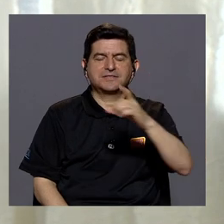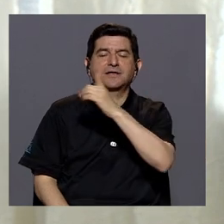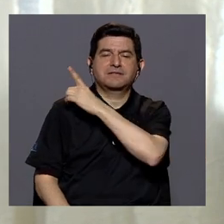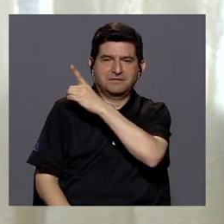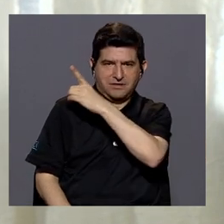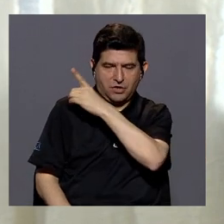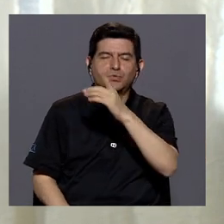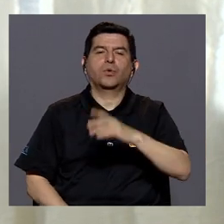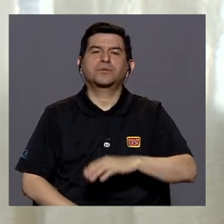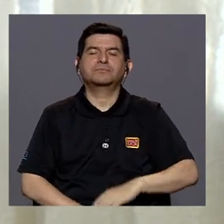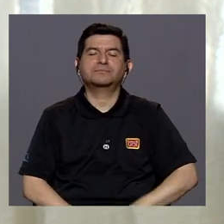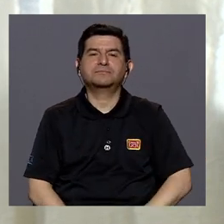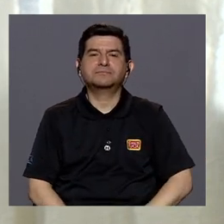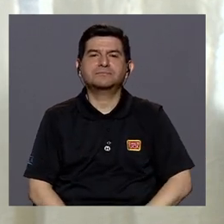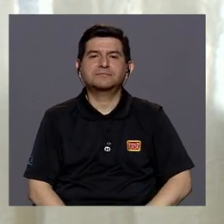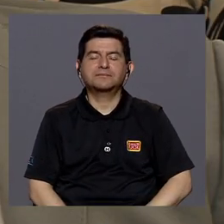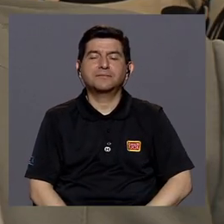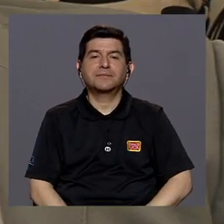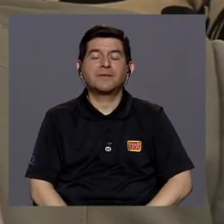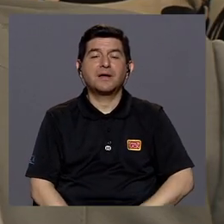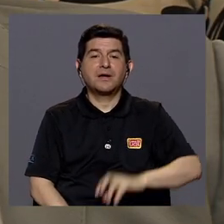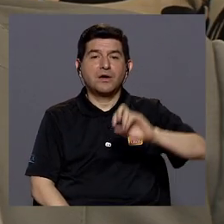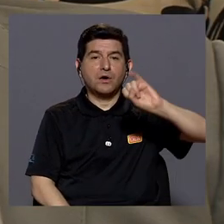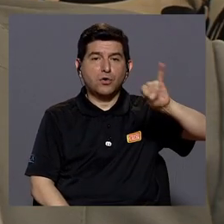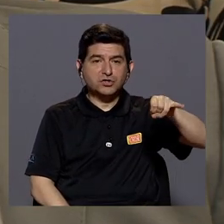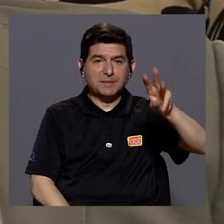Uh-huh. Y Penavá era el subdirector.